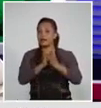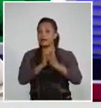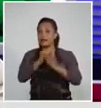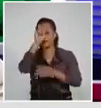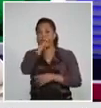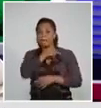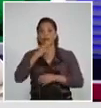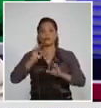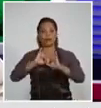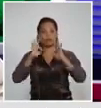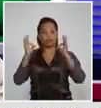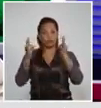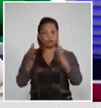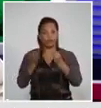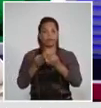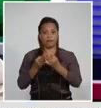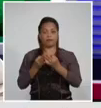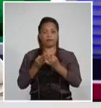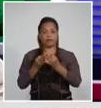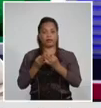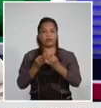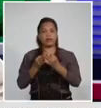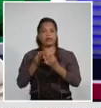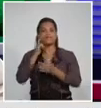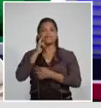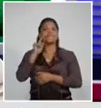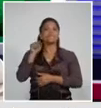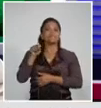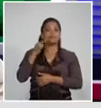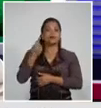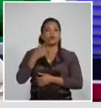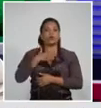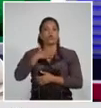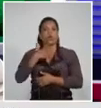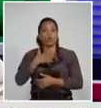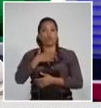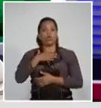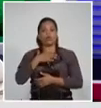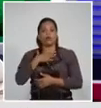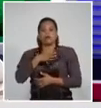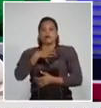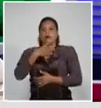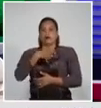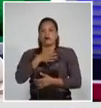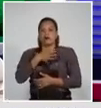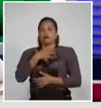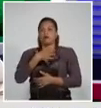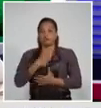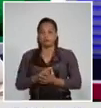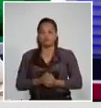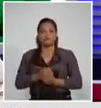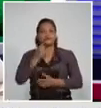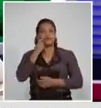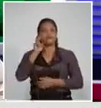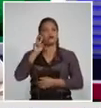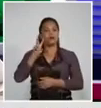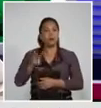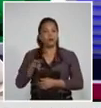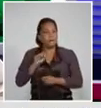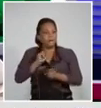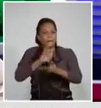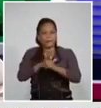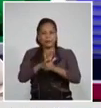está establecido, pues le detecta tos seca y falta de aire. Se evaluó, inicialmente